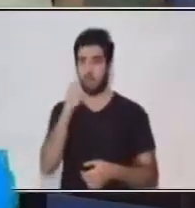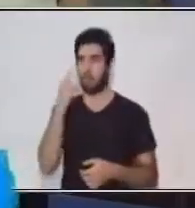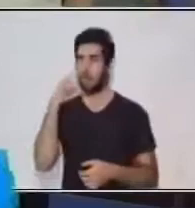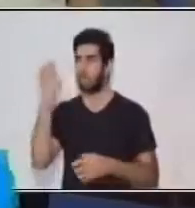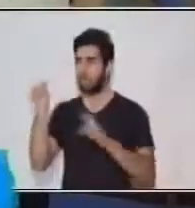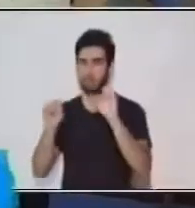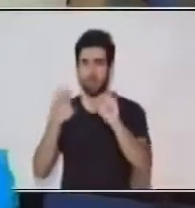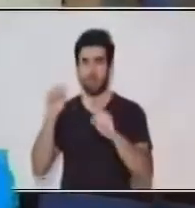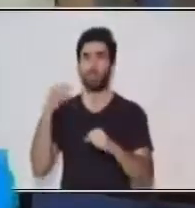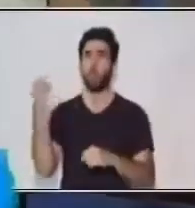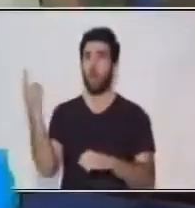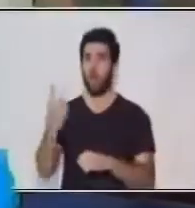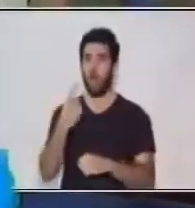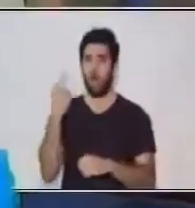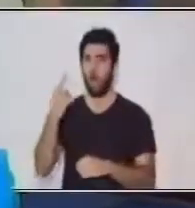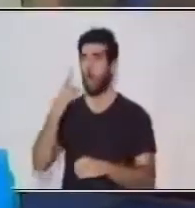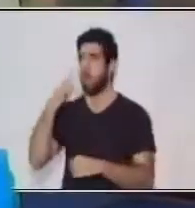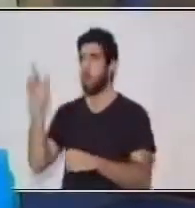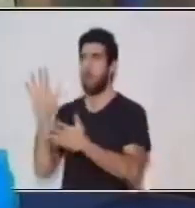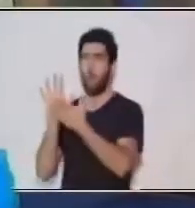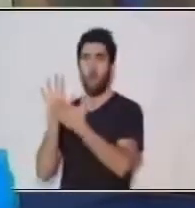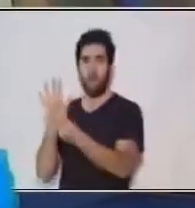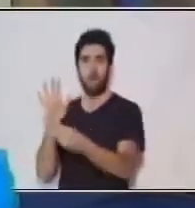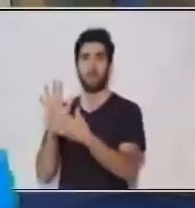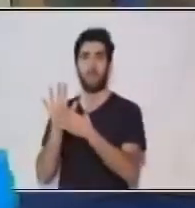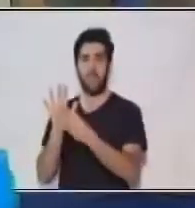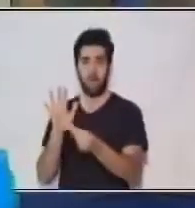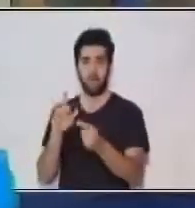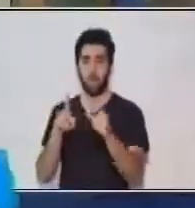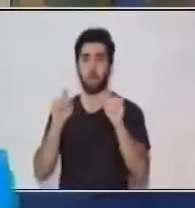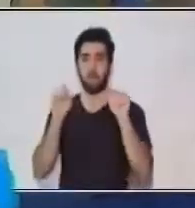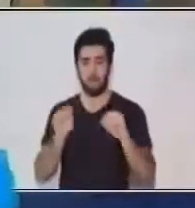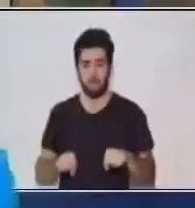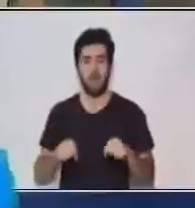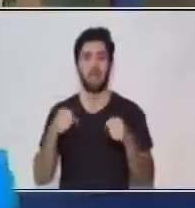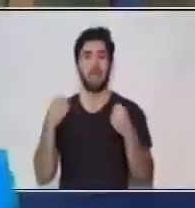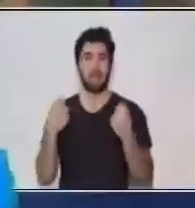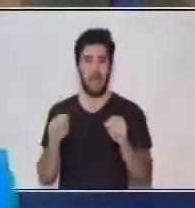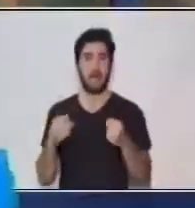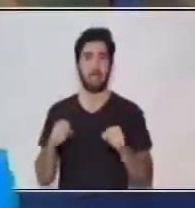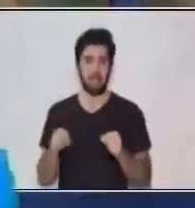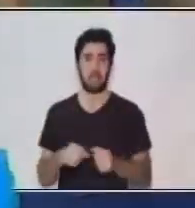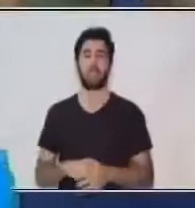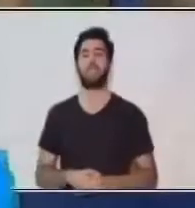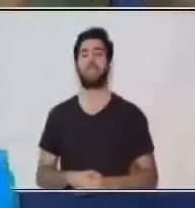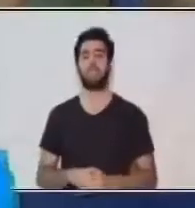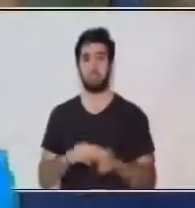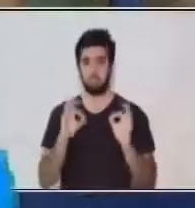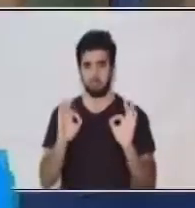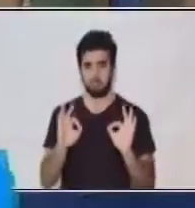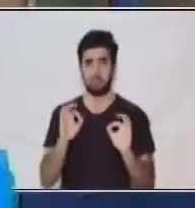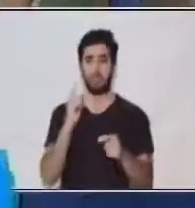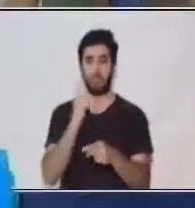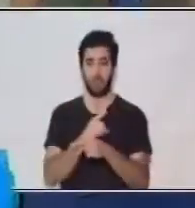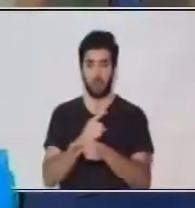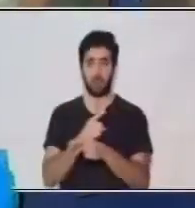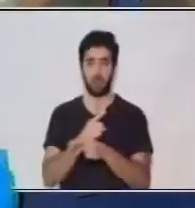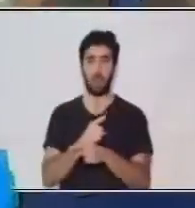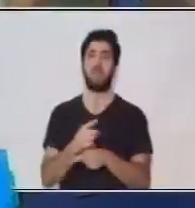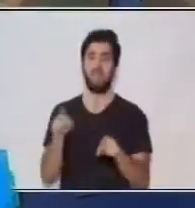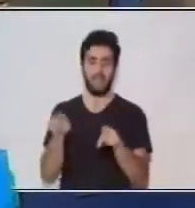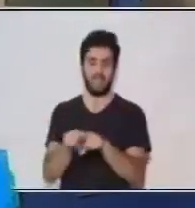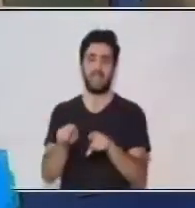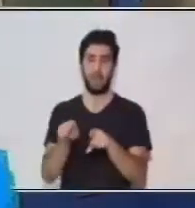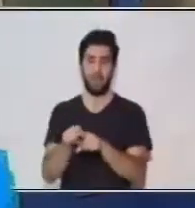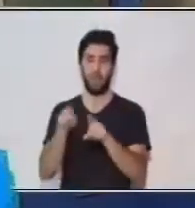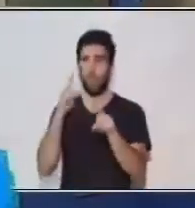nuestros apuntes y poner atención en nuestra clase, van a ver que lo podemos realizar. Correcto, y es precisamente lo mismo que están